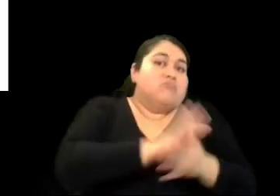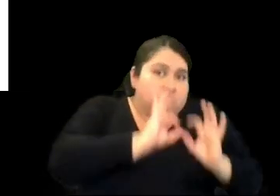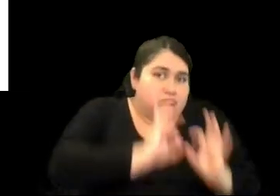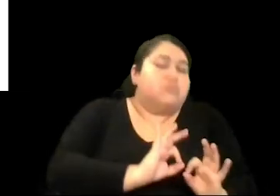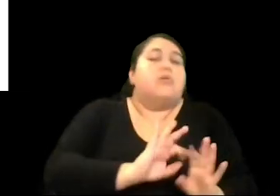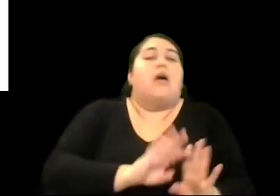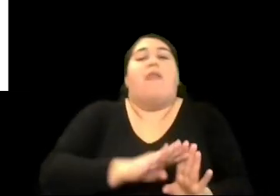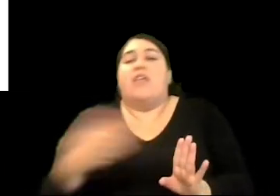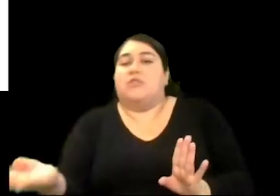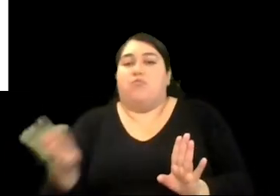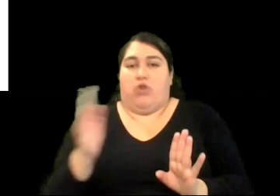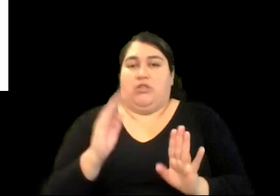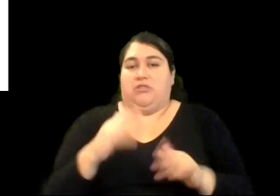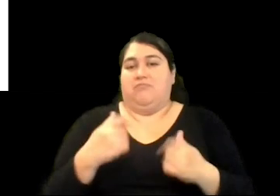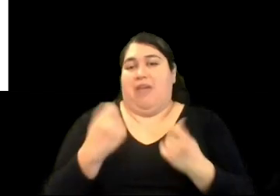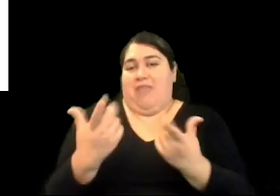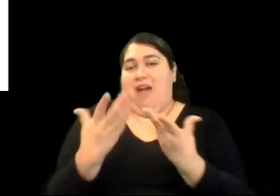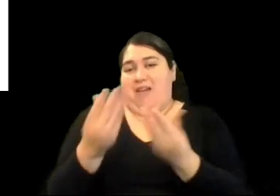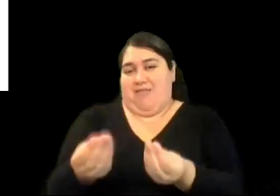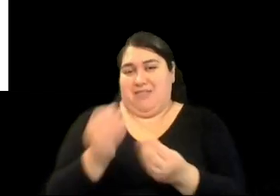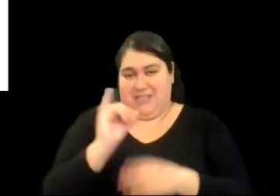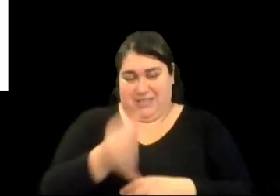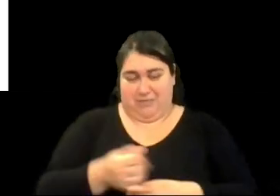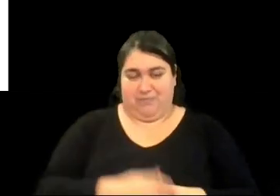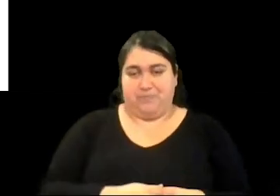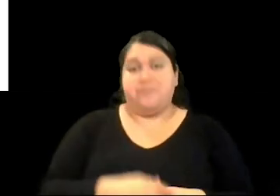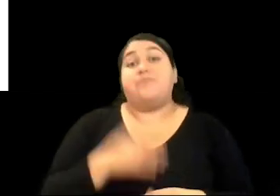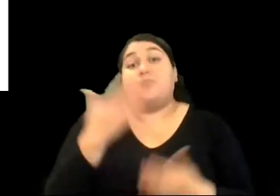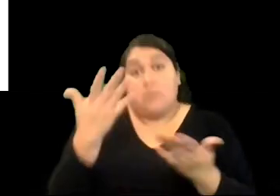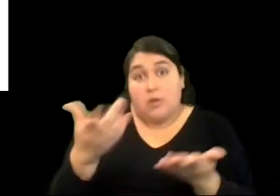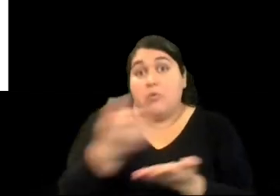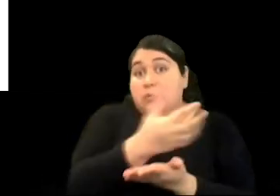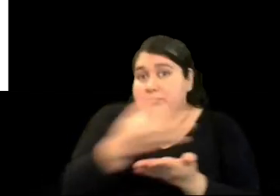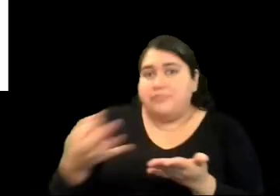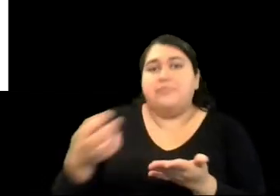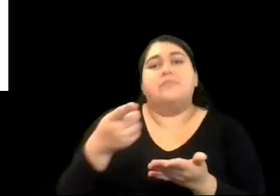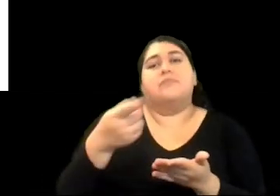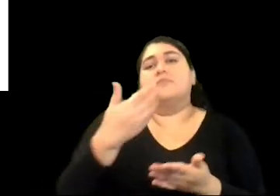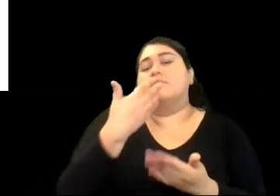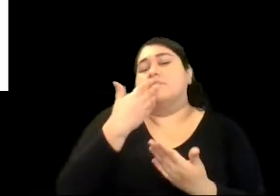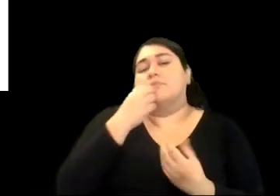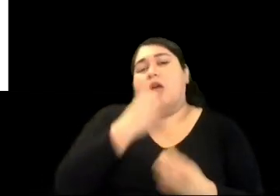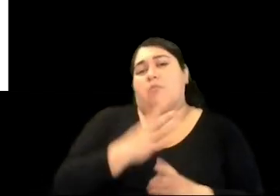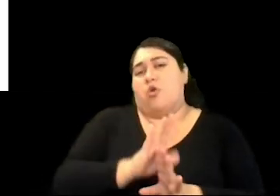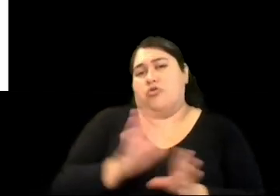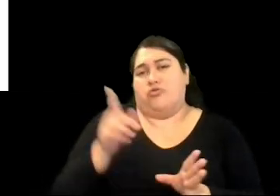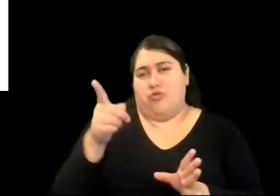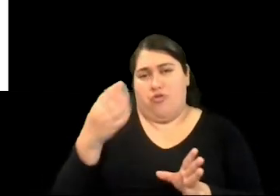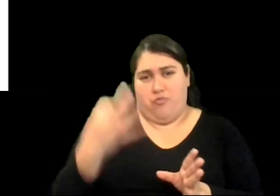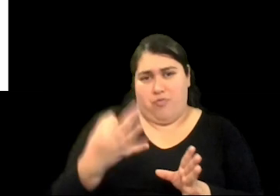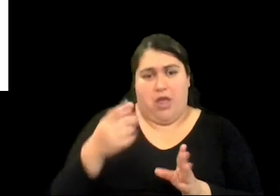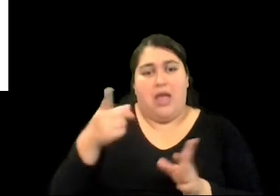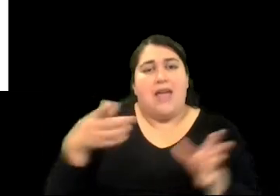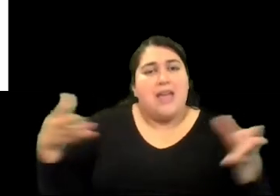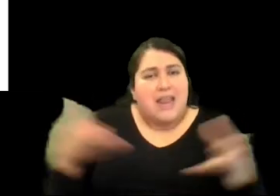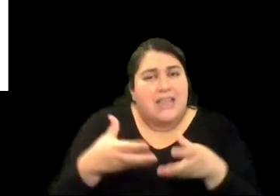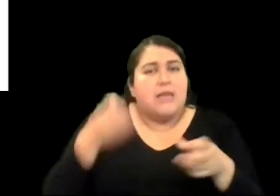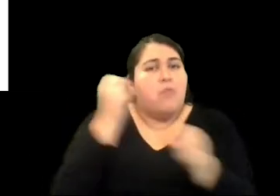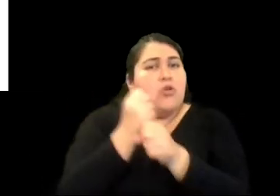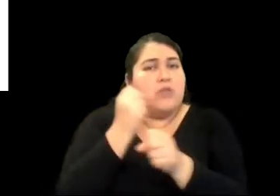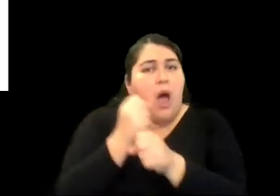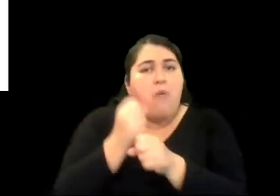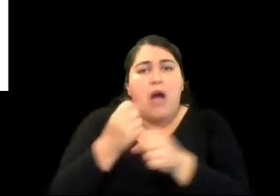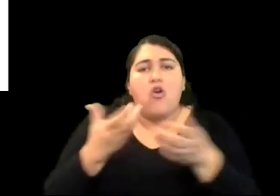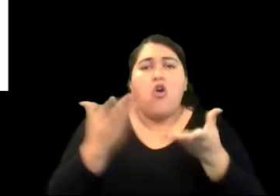agradezco. Y miren, esto es lo que nosotros tenemos que es increíble en esta organización, que es el trabajo en equipo y el trabajo